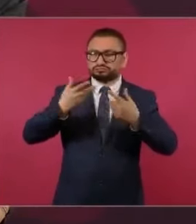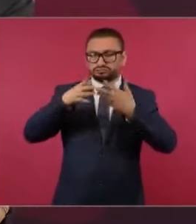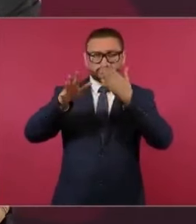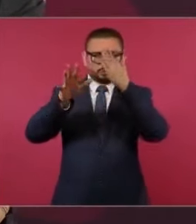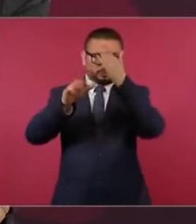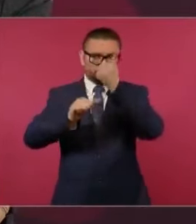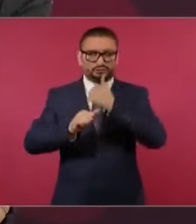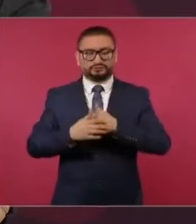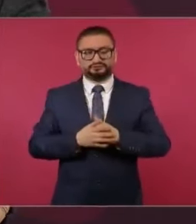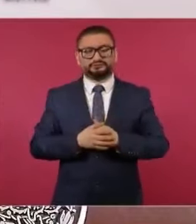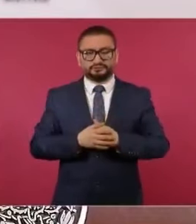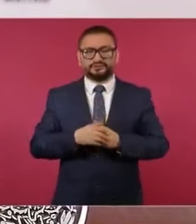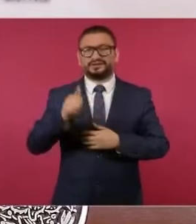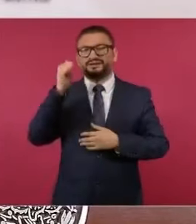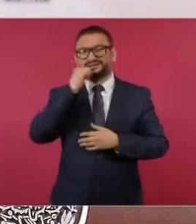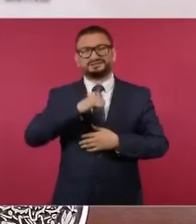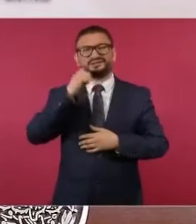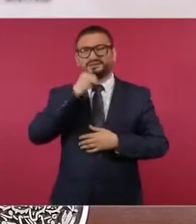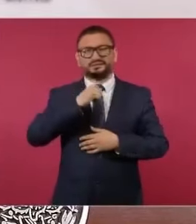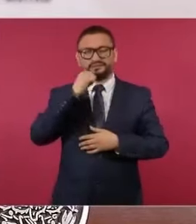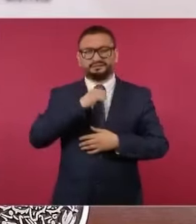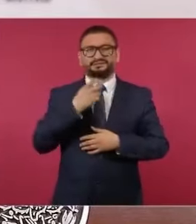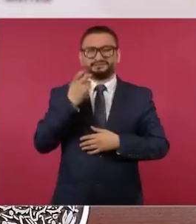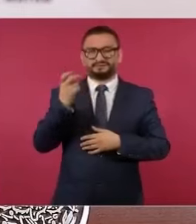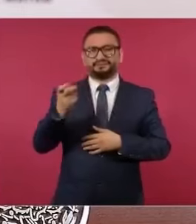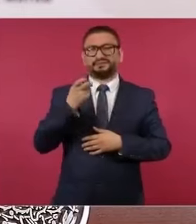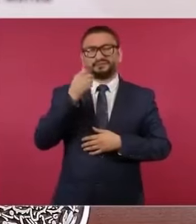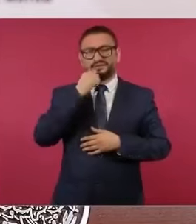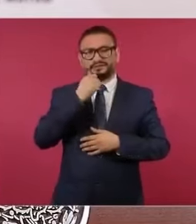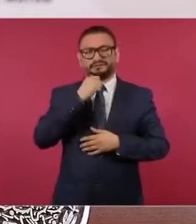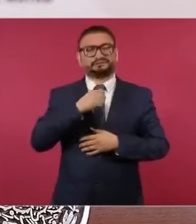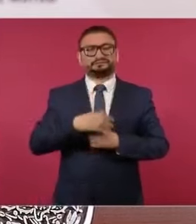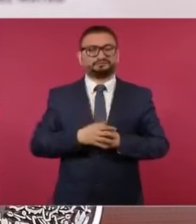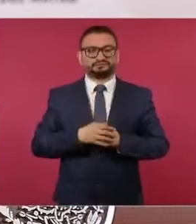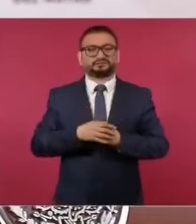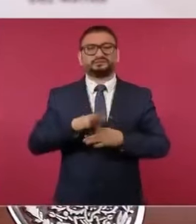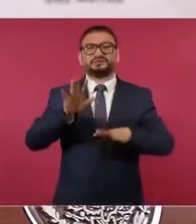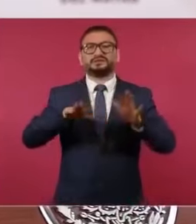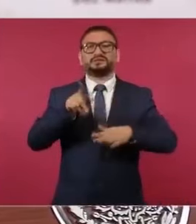acuerdo siempre hay estas medidas no